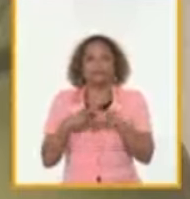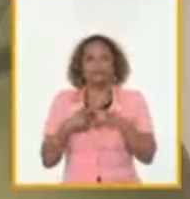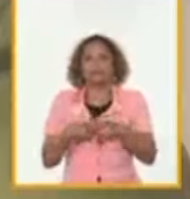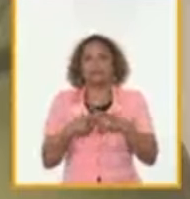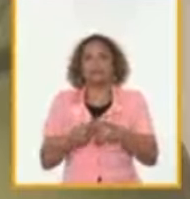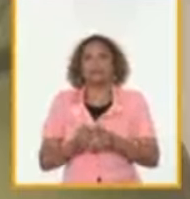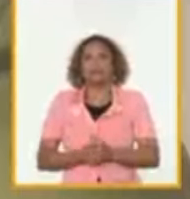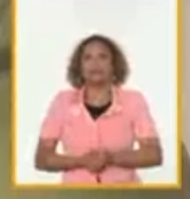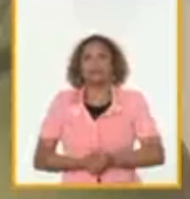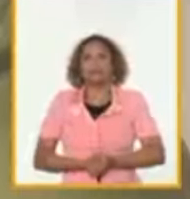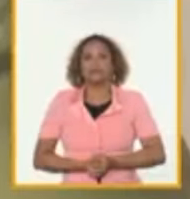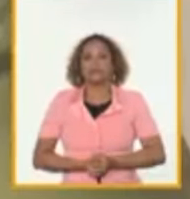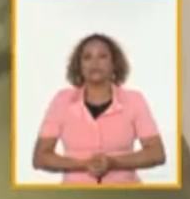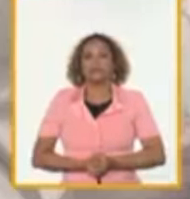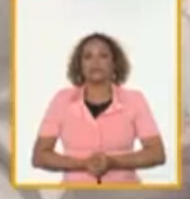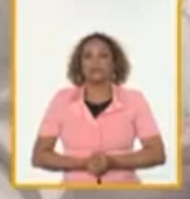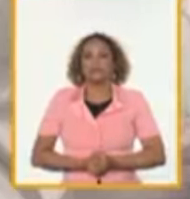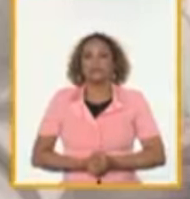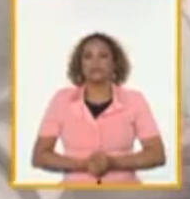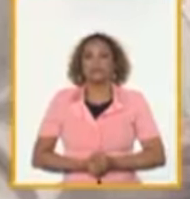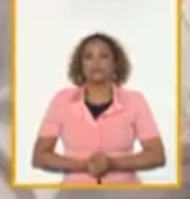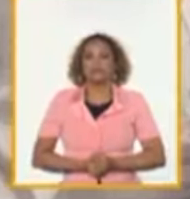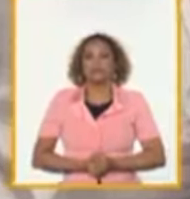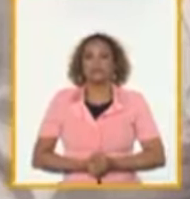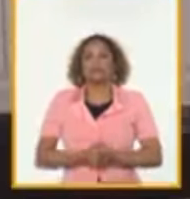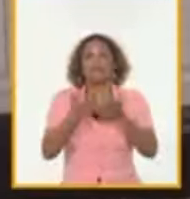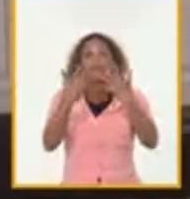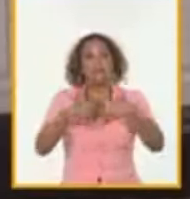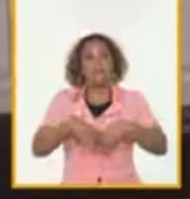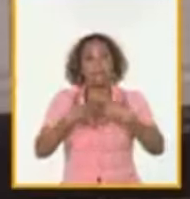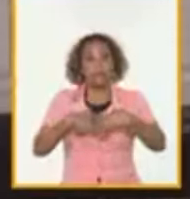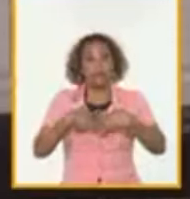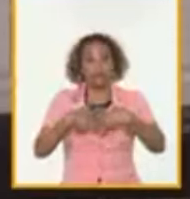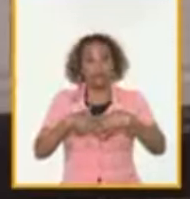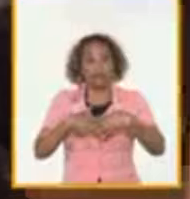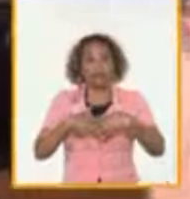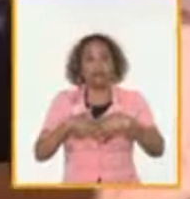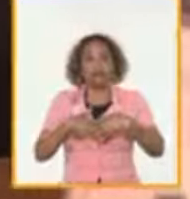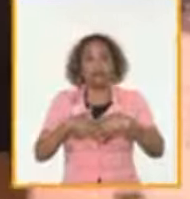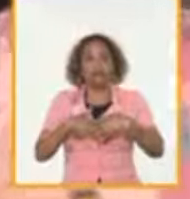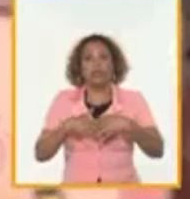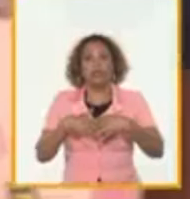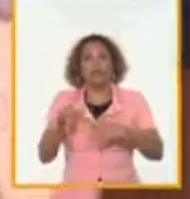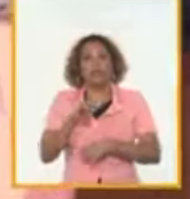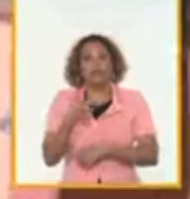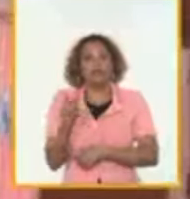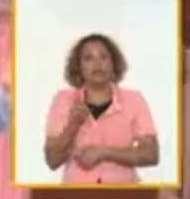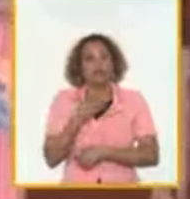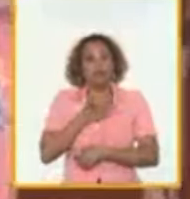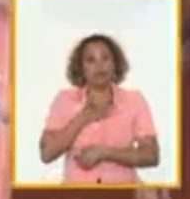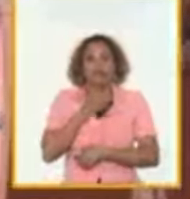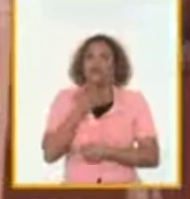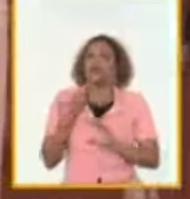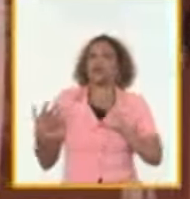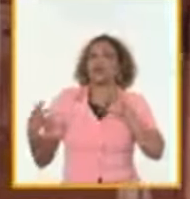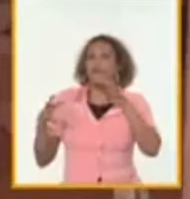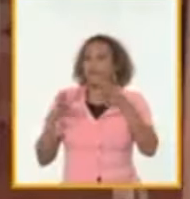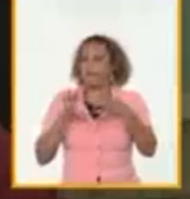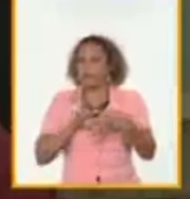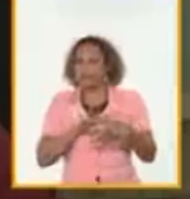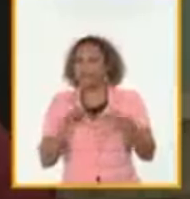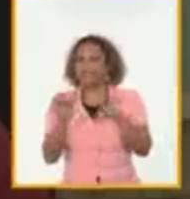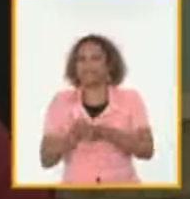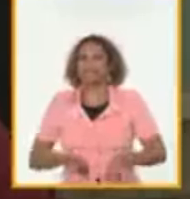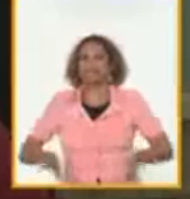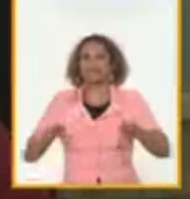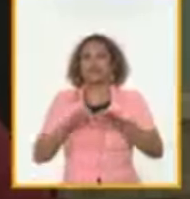déficit en este en este año las producciones físicas Sí para nosotros han estado más complicadas más compleja la